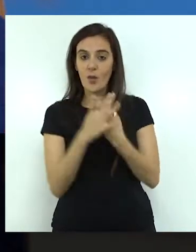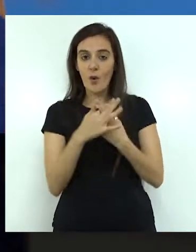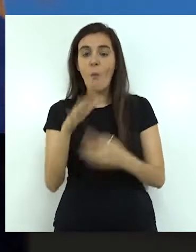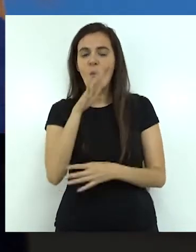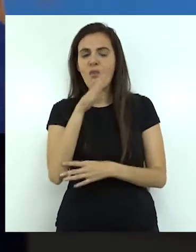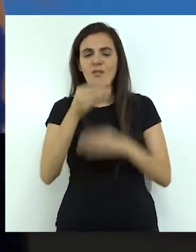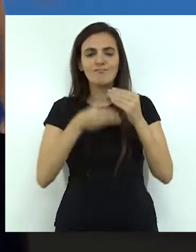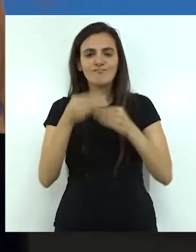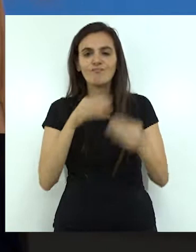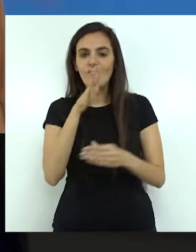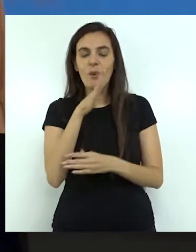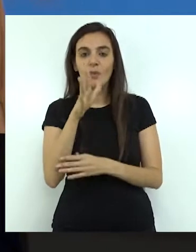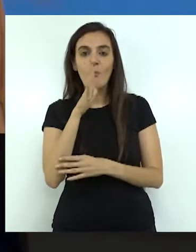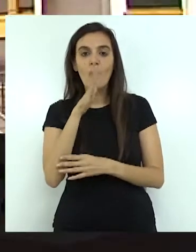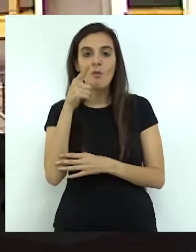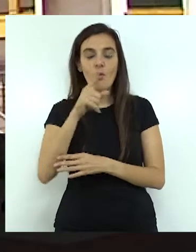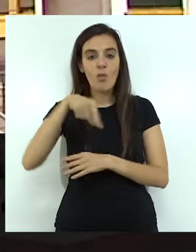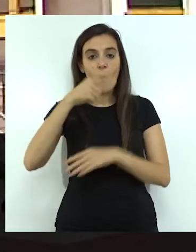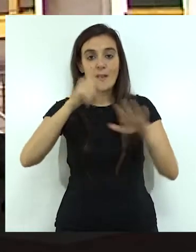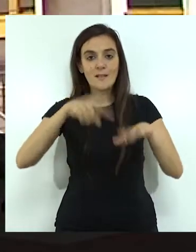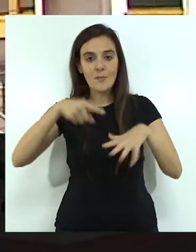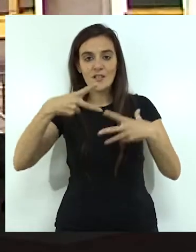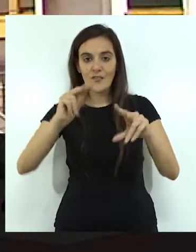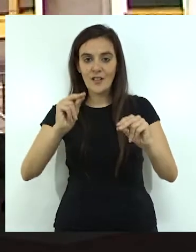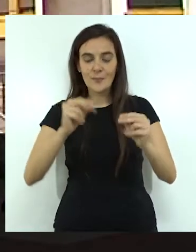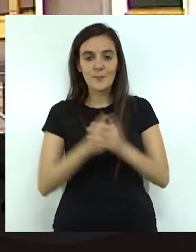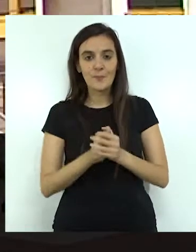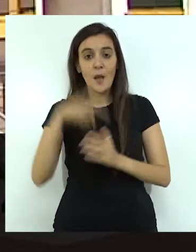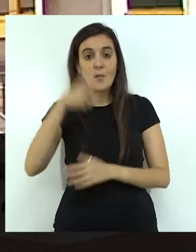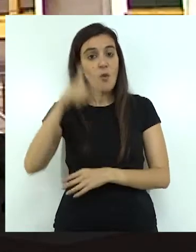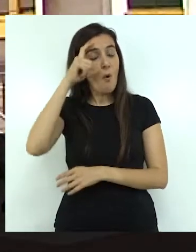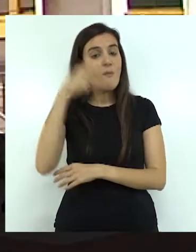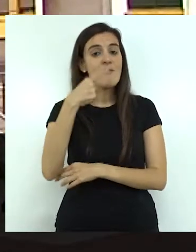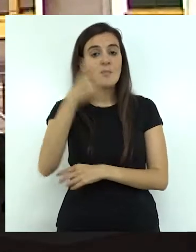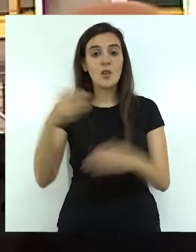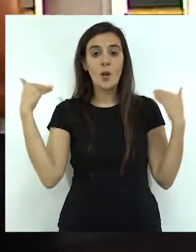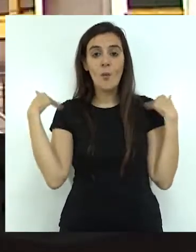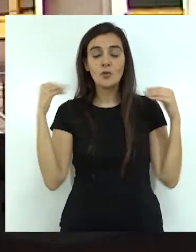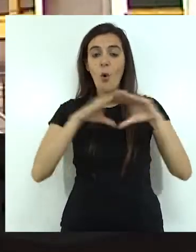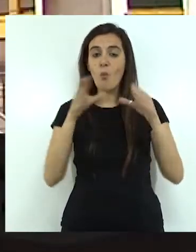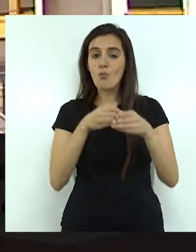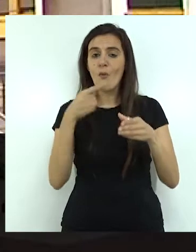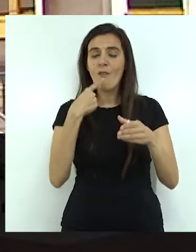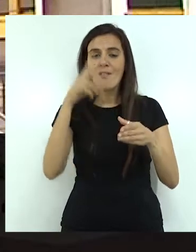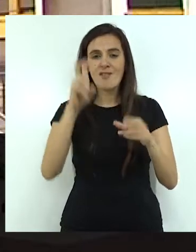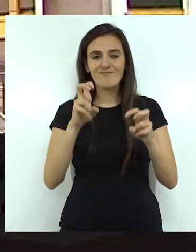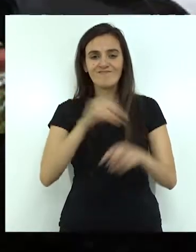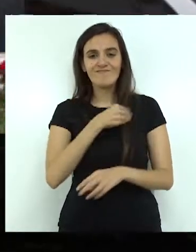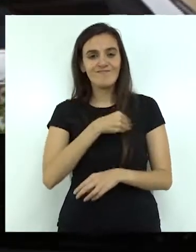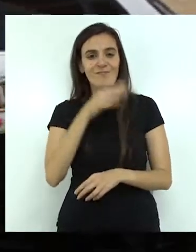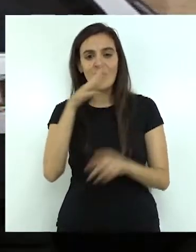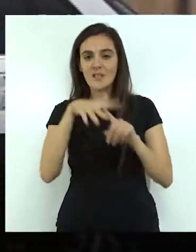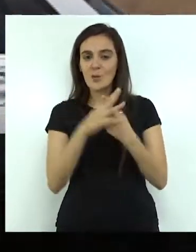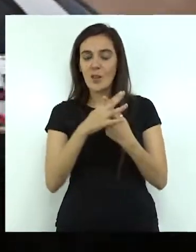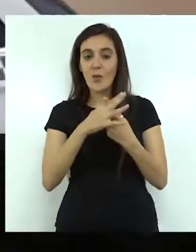para evitar que prescriba los seis meses jacob hachuel como responsable del cuerpo ha lamentado profundamente estos dos casos y ha añadido